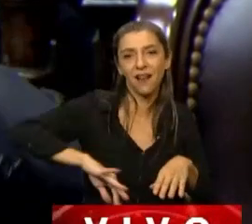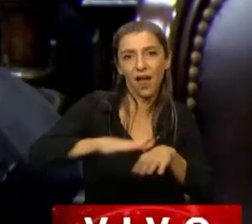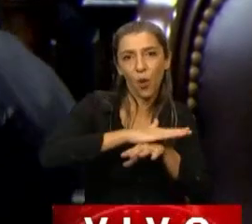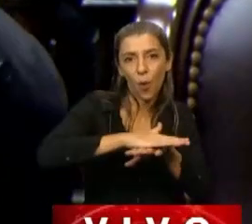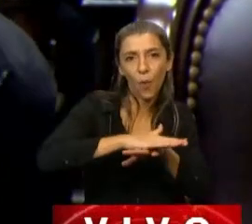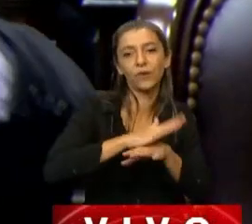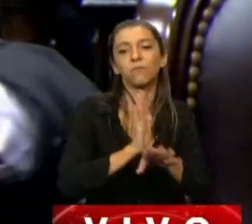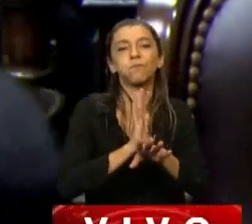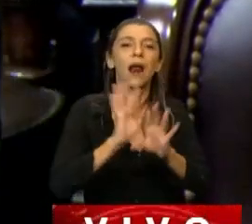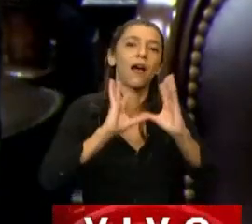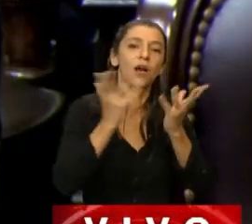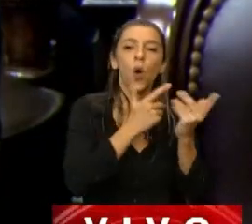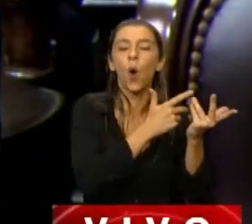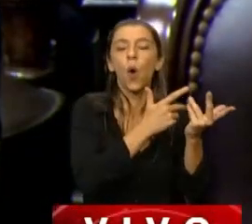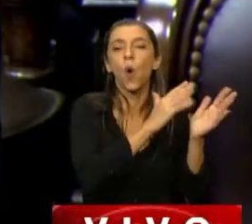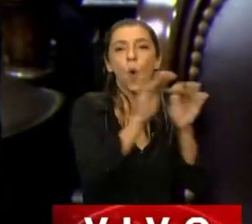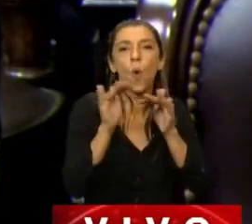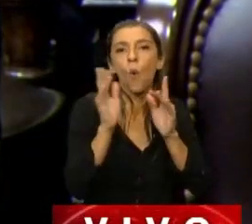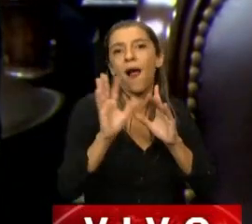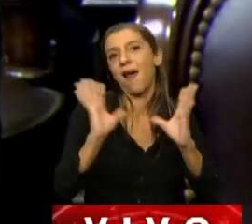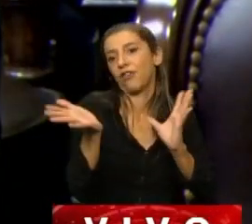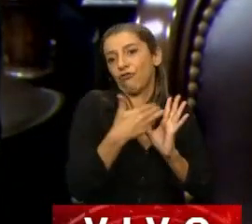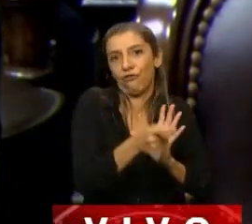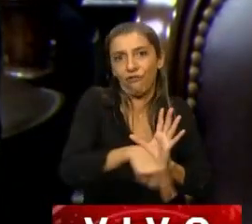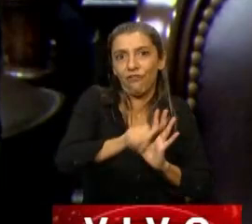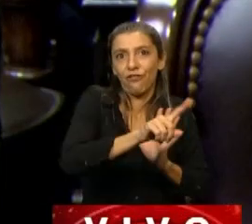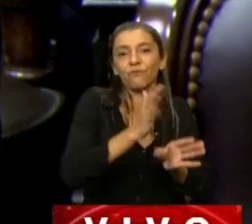un piso de protección de ingresos a los sectores sin ingresos fijos en la Argentina,